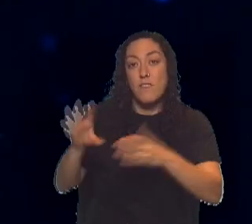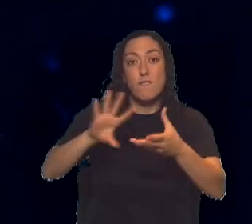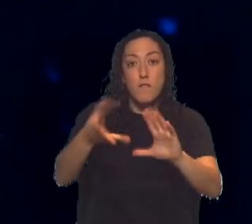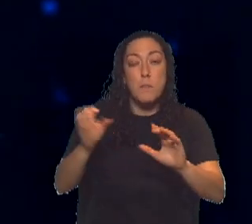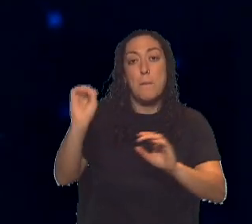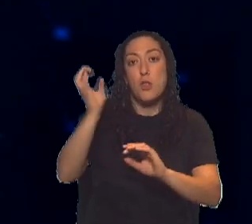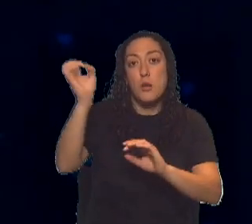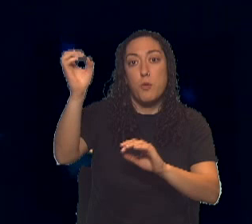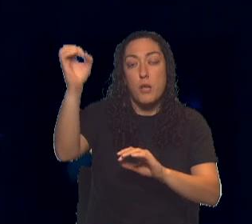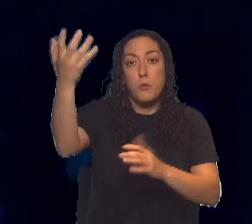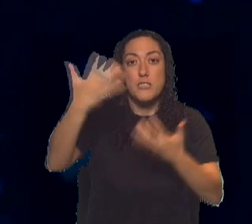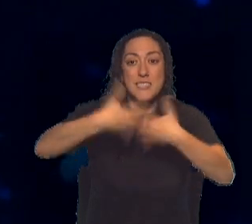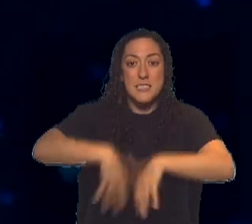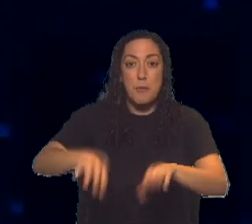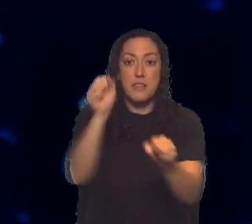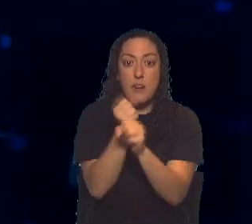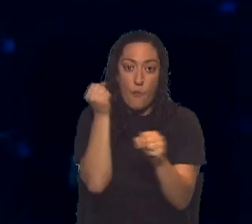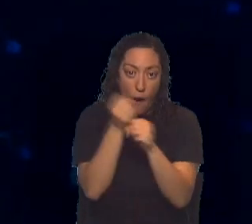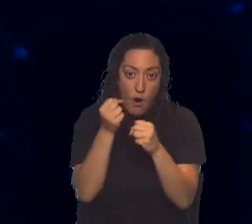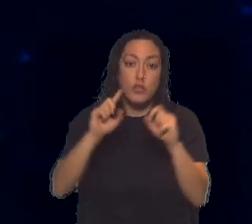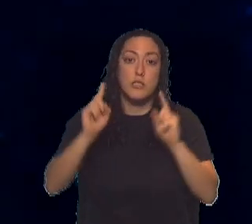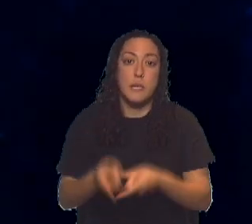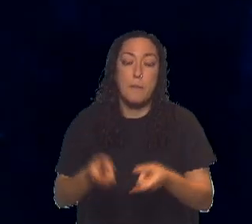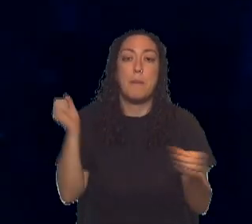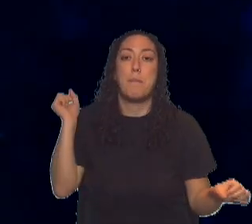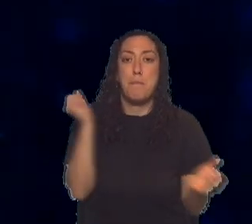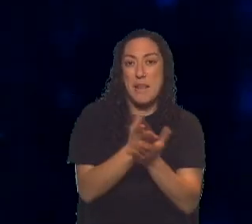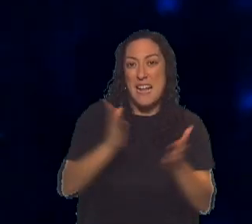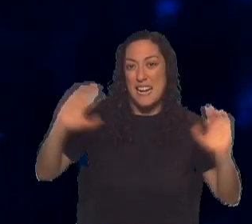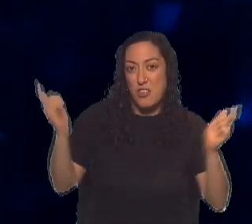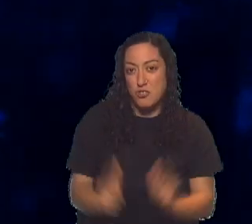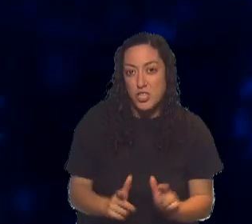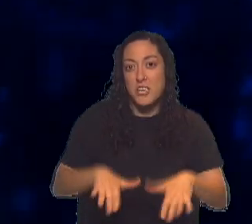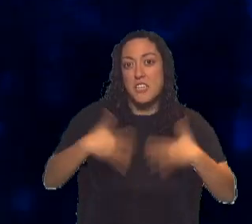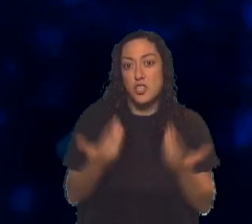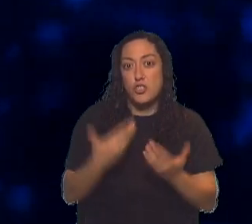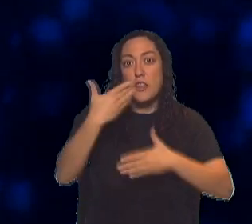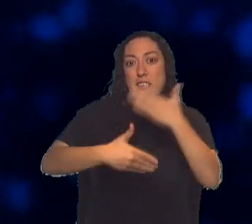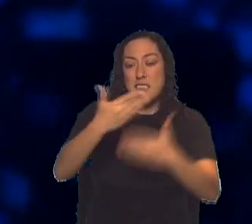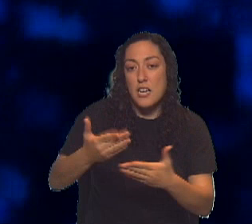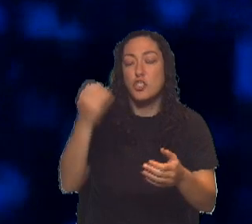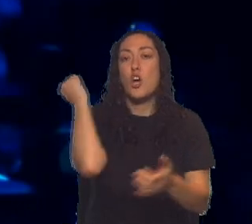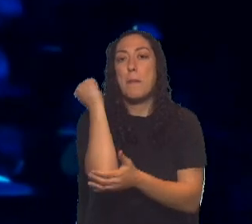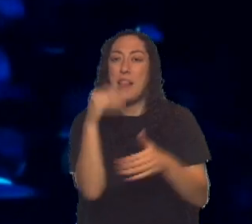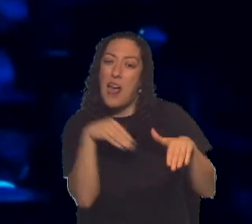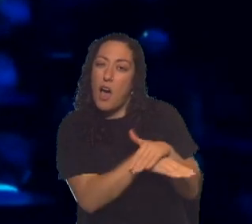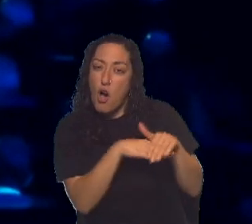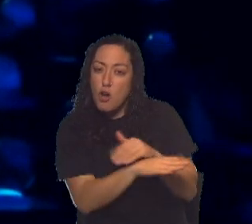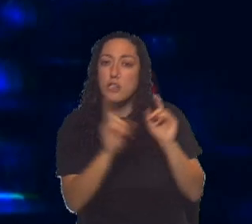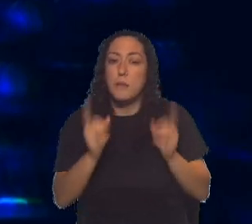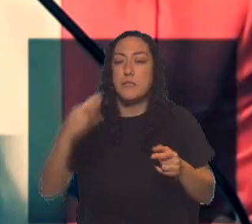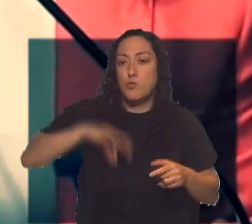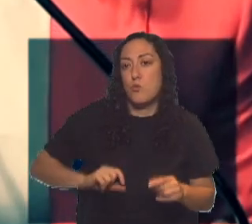modernización del sistema laboral y reducción de las penalidades de modo tal que haya crecimiento con acumulación de capital y suba el salari